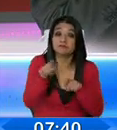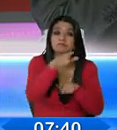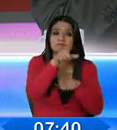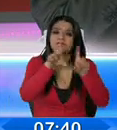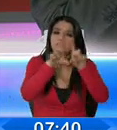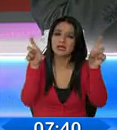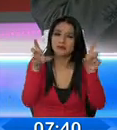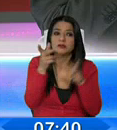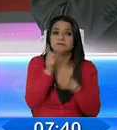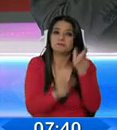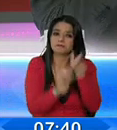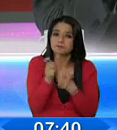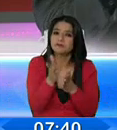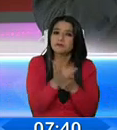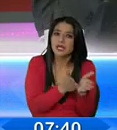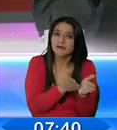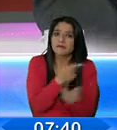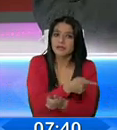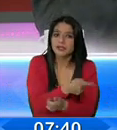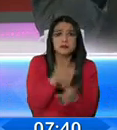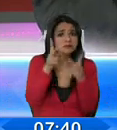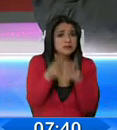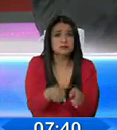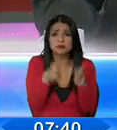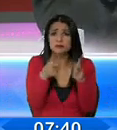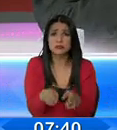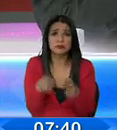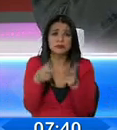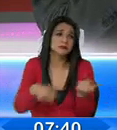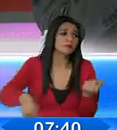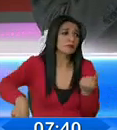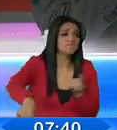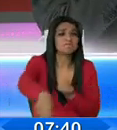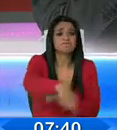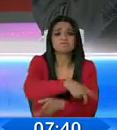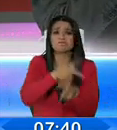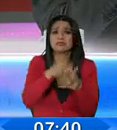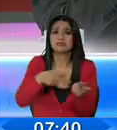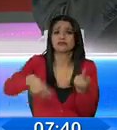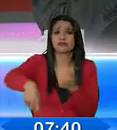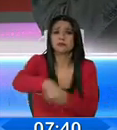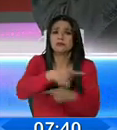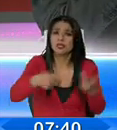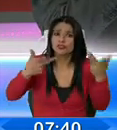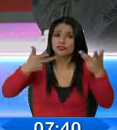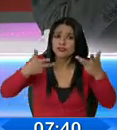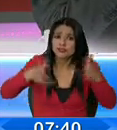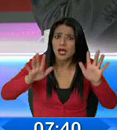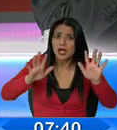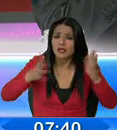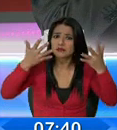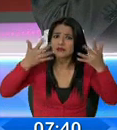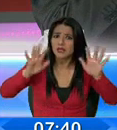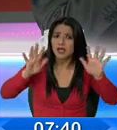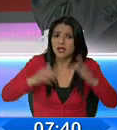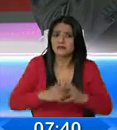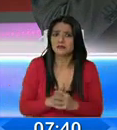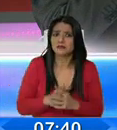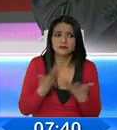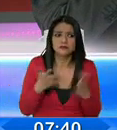que circulan entre varias instituciones. Que son los mismos. Son los mismos. De que ya tienen incluso sanciones. Es decir, la